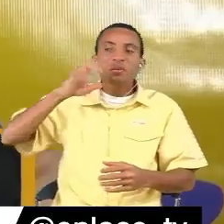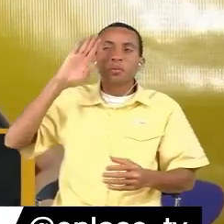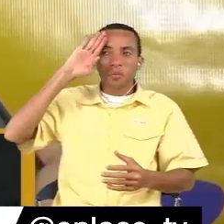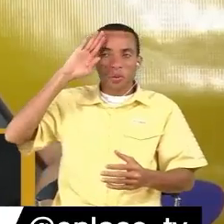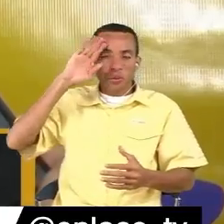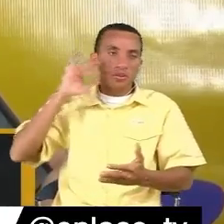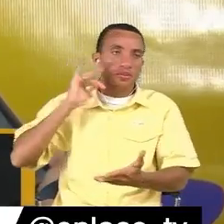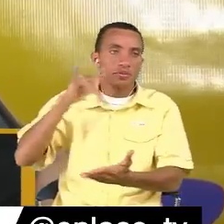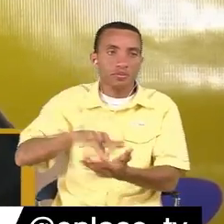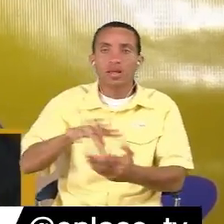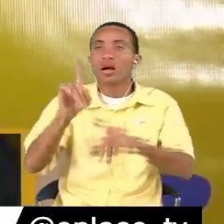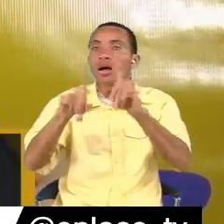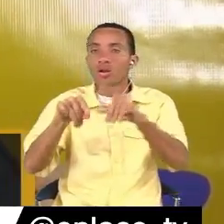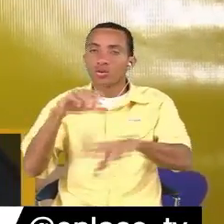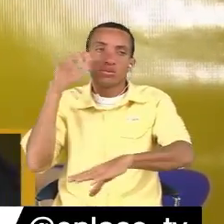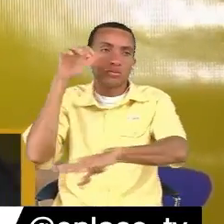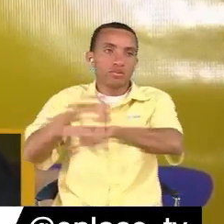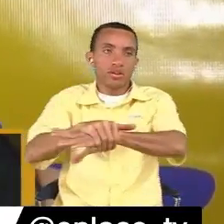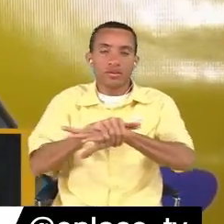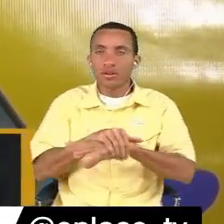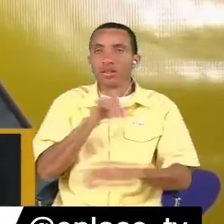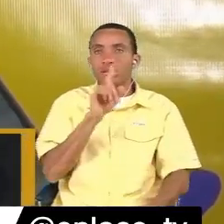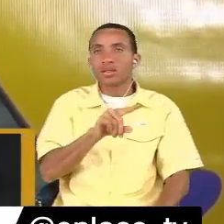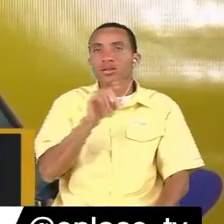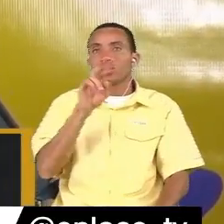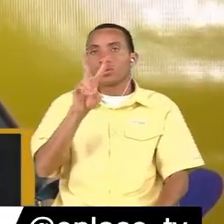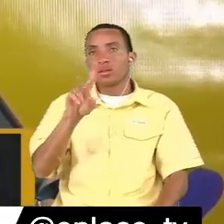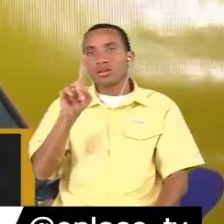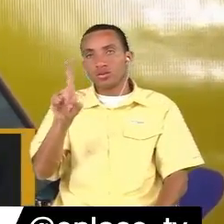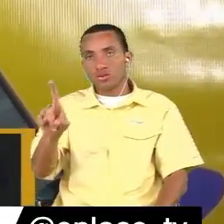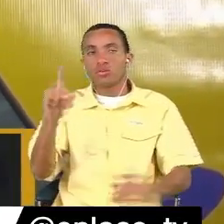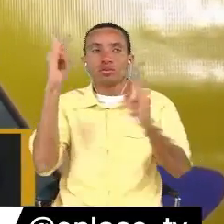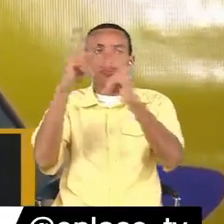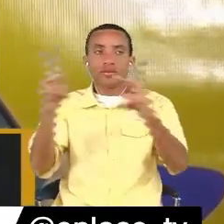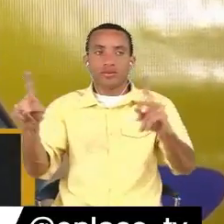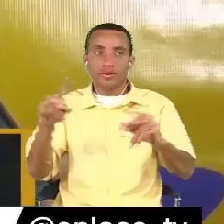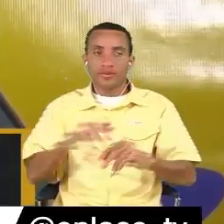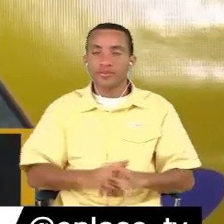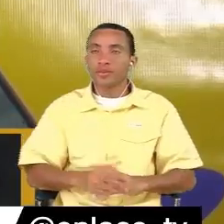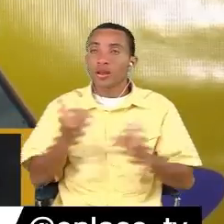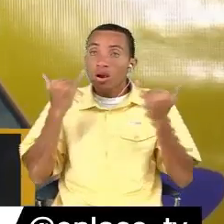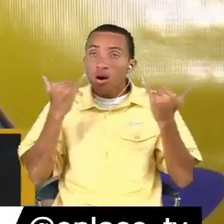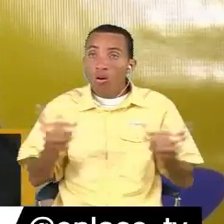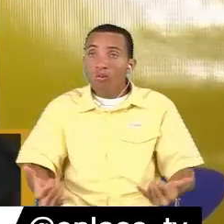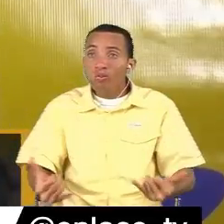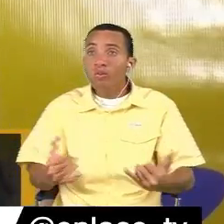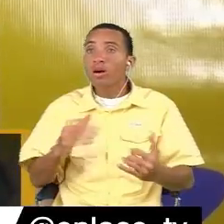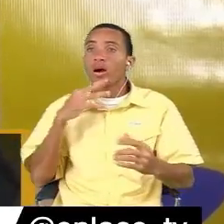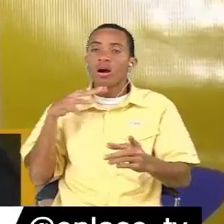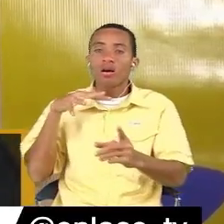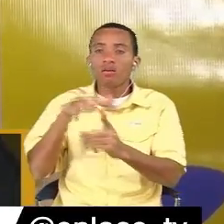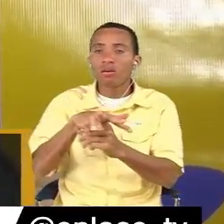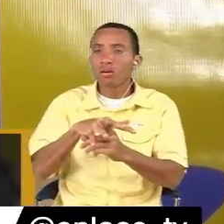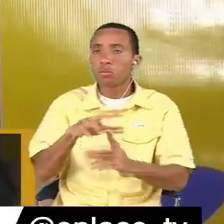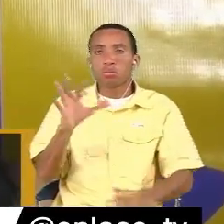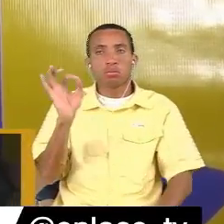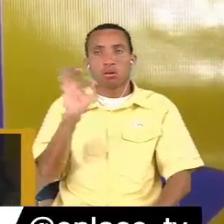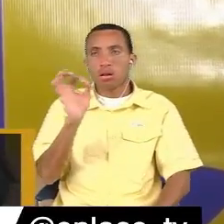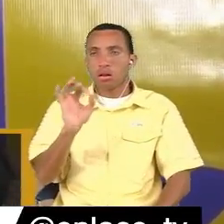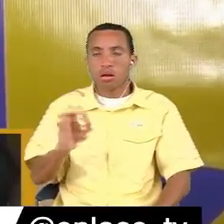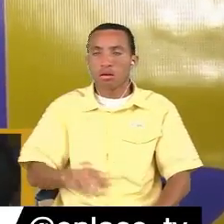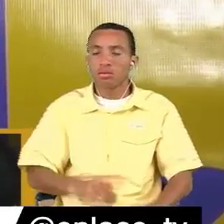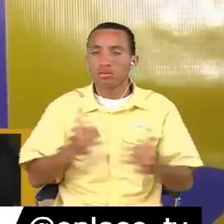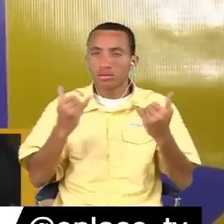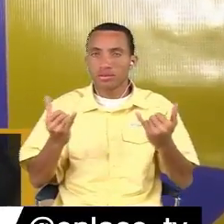unos capturados, aproximadamente 121 personas. En este momento, ahí no ha habido ninguna afectación posterior a este